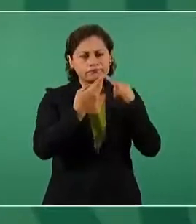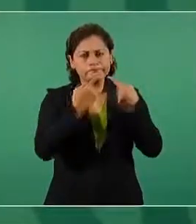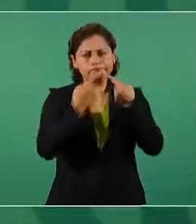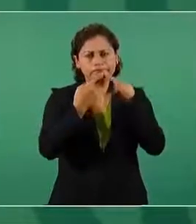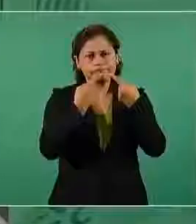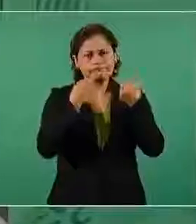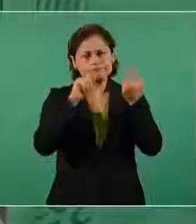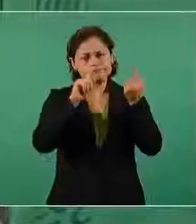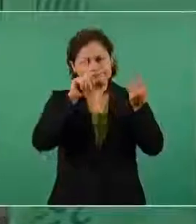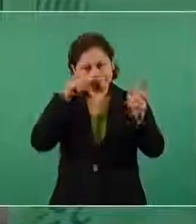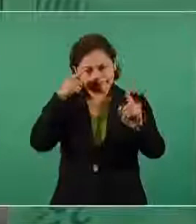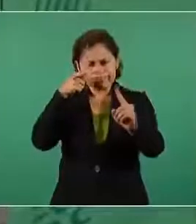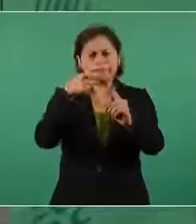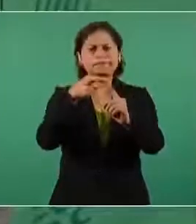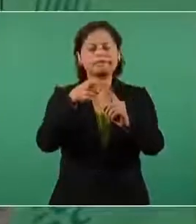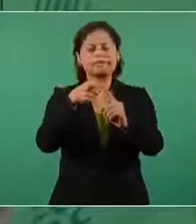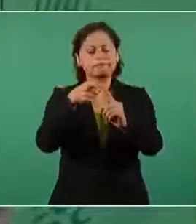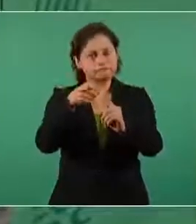para